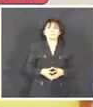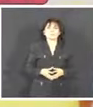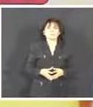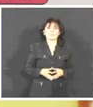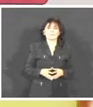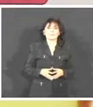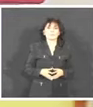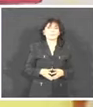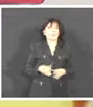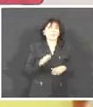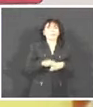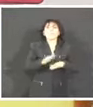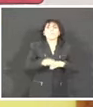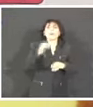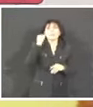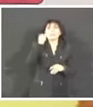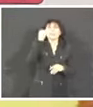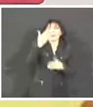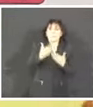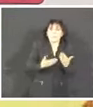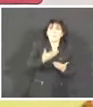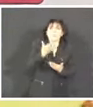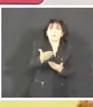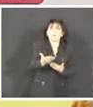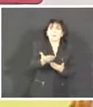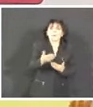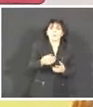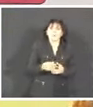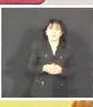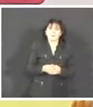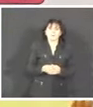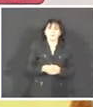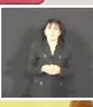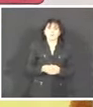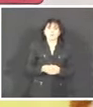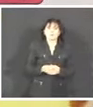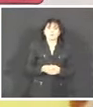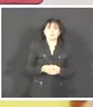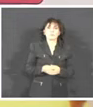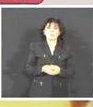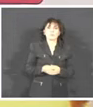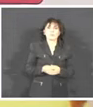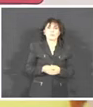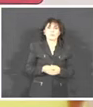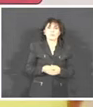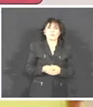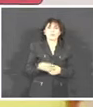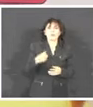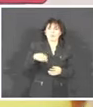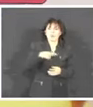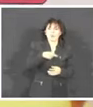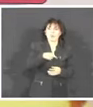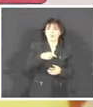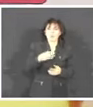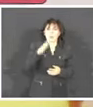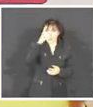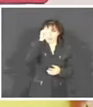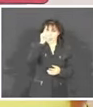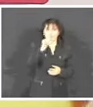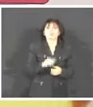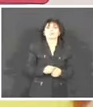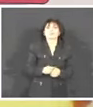¿Qué más les proponemos? También vamos a ponernos de acuerdo con la